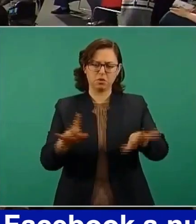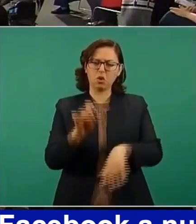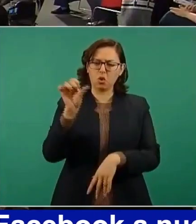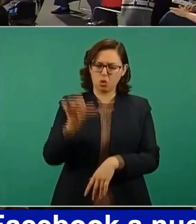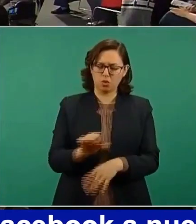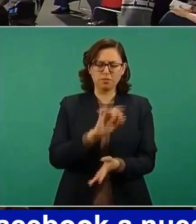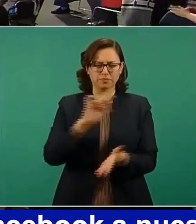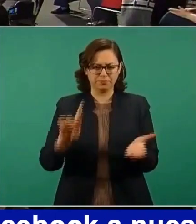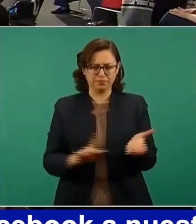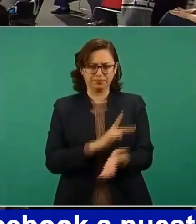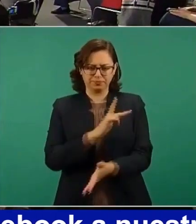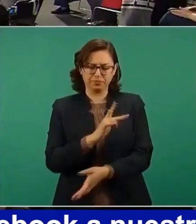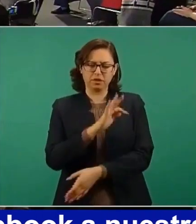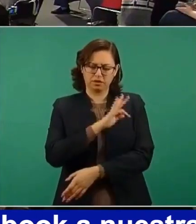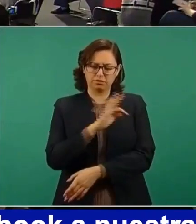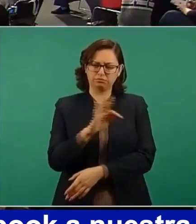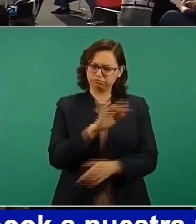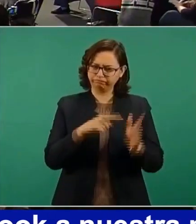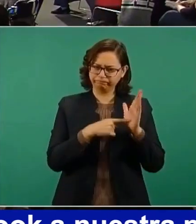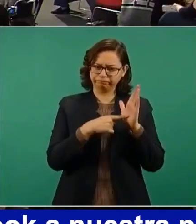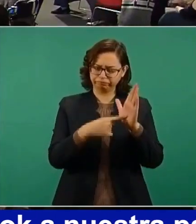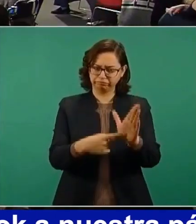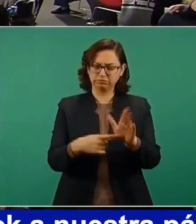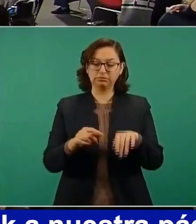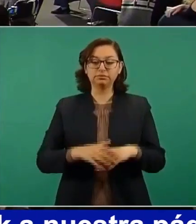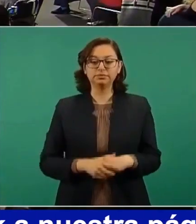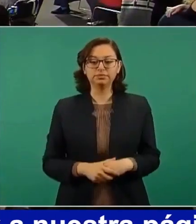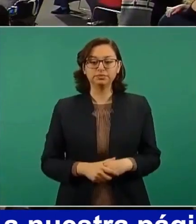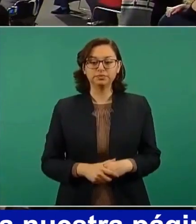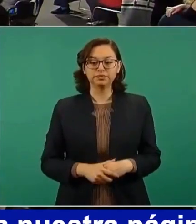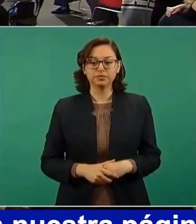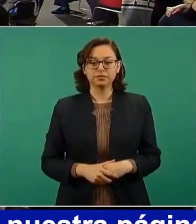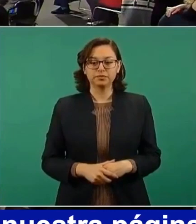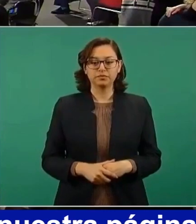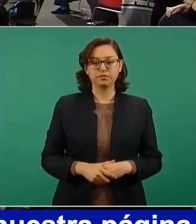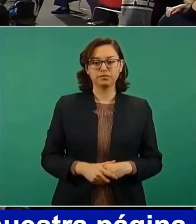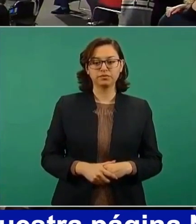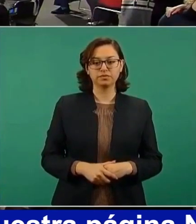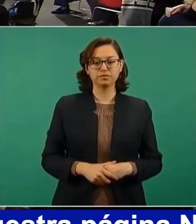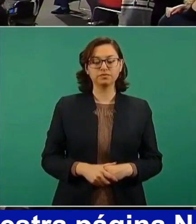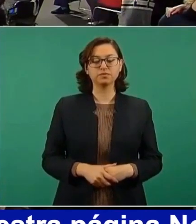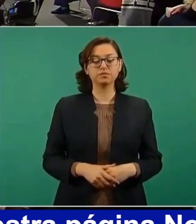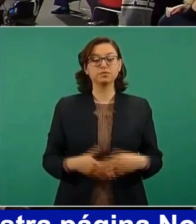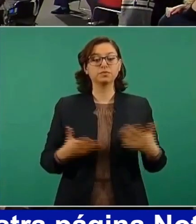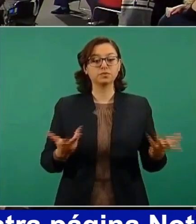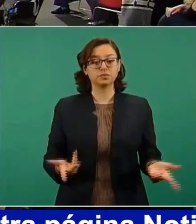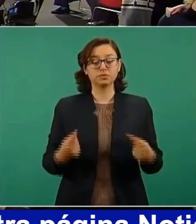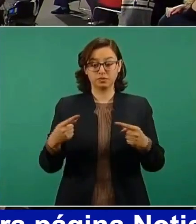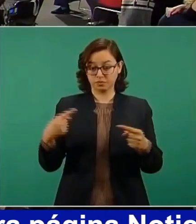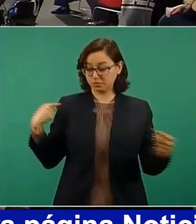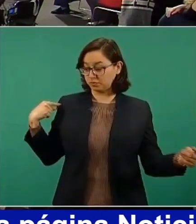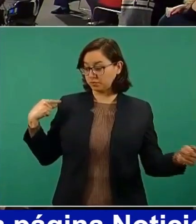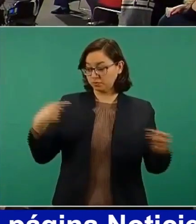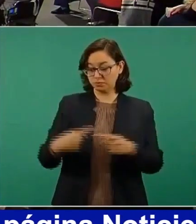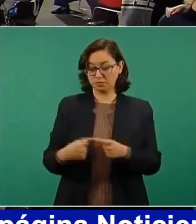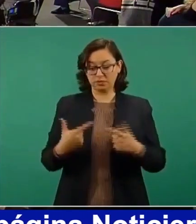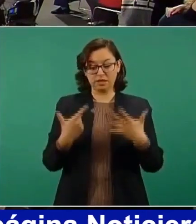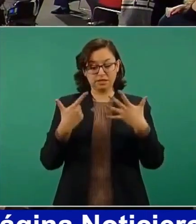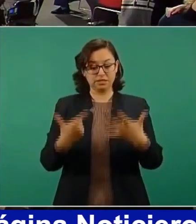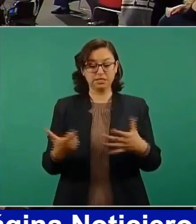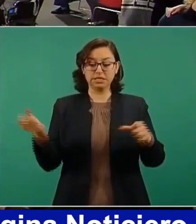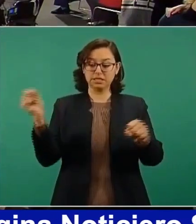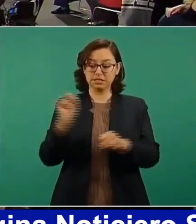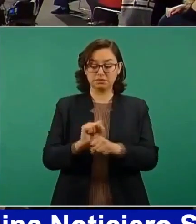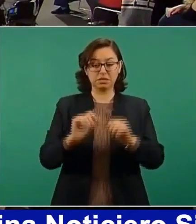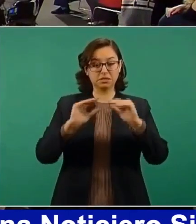han escuchado o lo ven por grabación, estas 7 semanas que llevamos en descenso se mantienen. Es